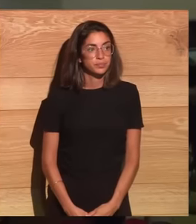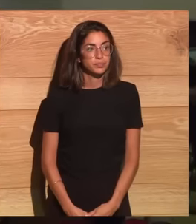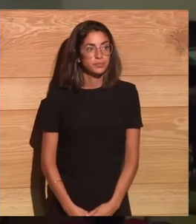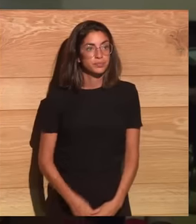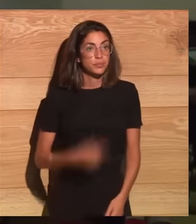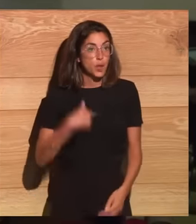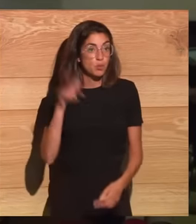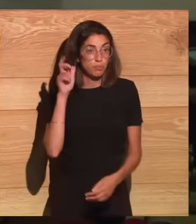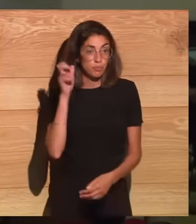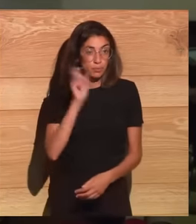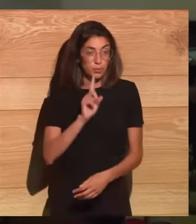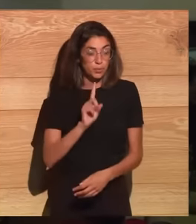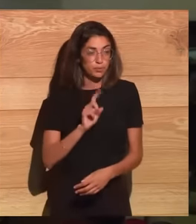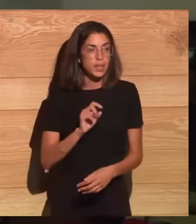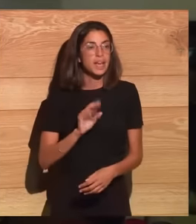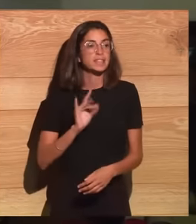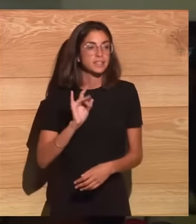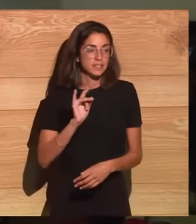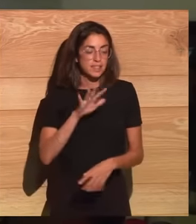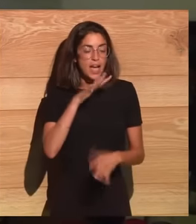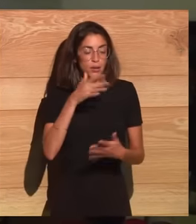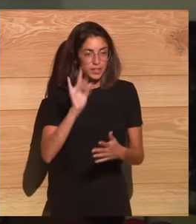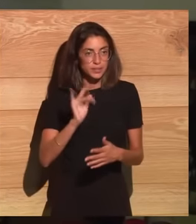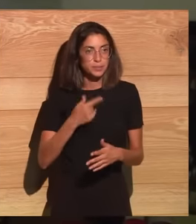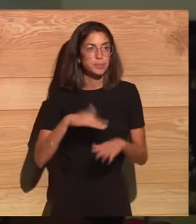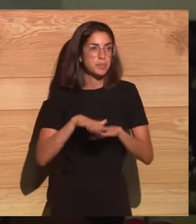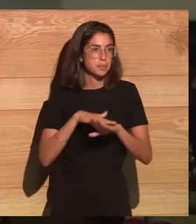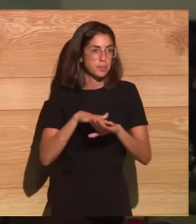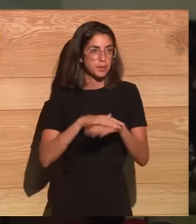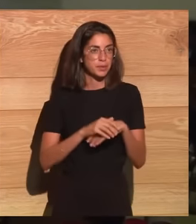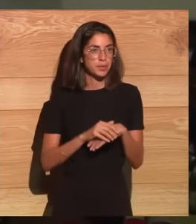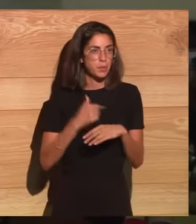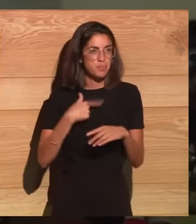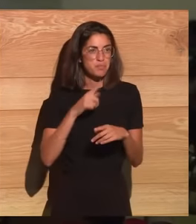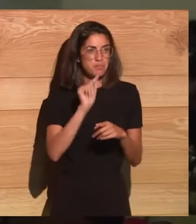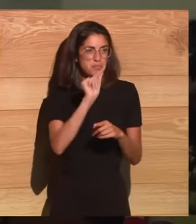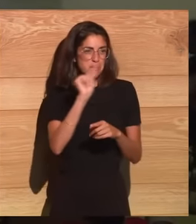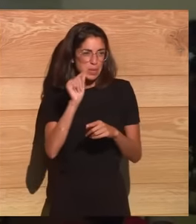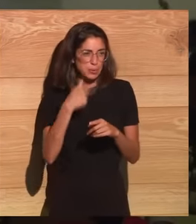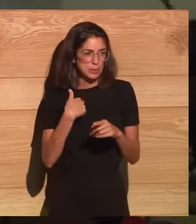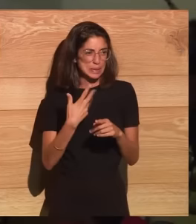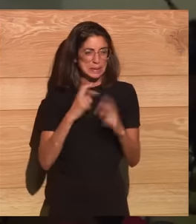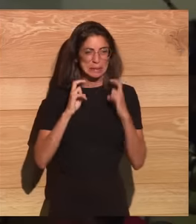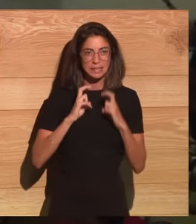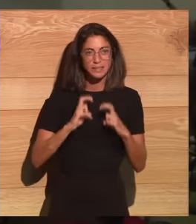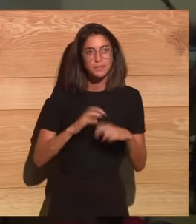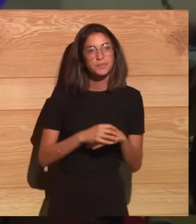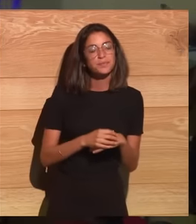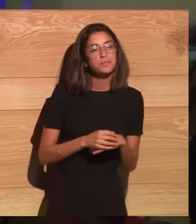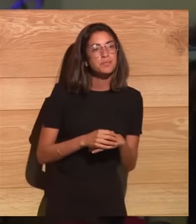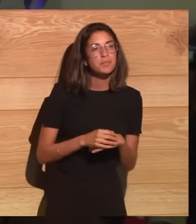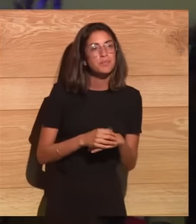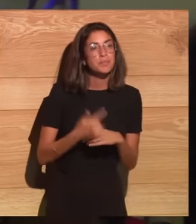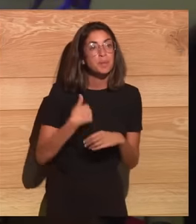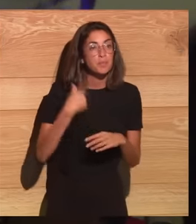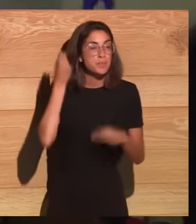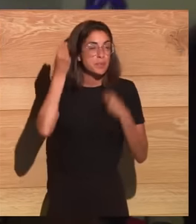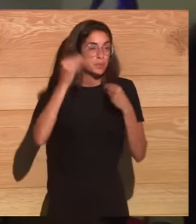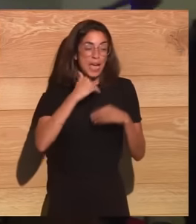No, yo no me oigo, ¿eh? Hola, hola. Ahora sí. Hola, ¿qué tal? ¿Así? Disculpa. Han sido unos minutos muy tensos, de todas maneras. Estoy esperando una llamada muy